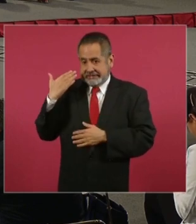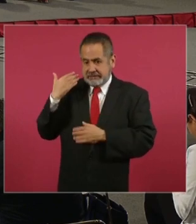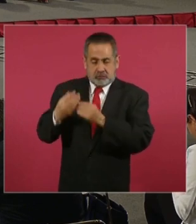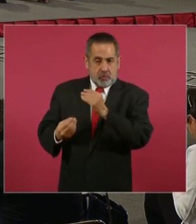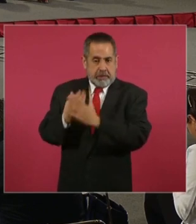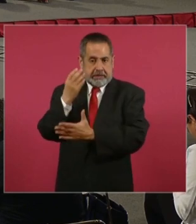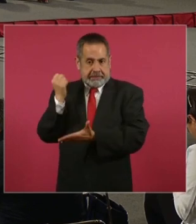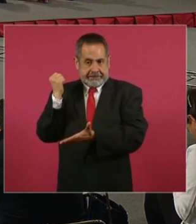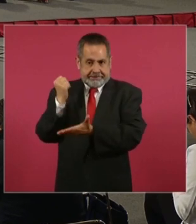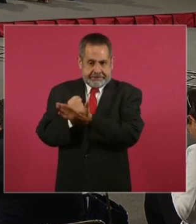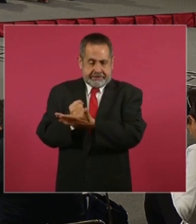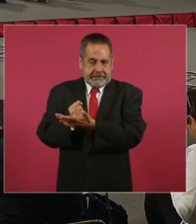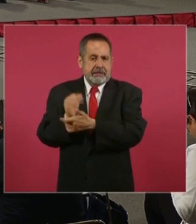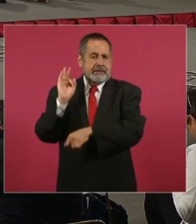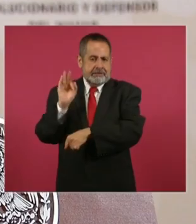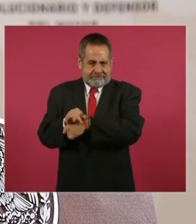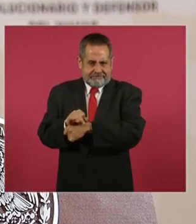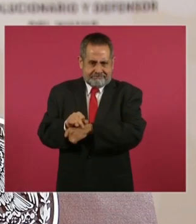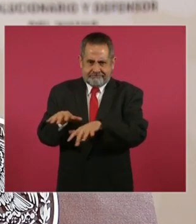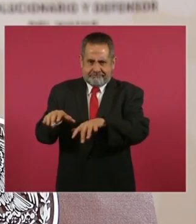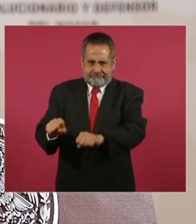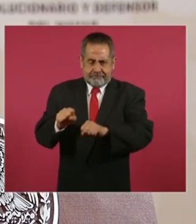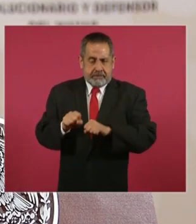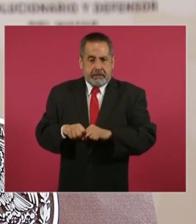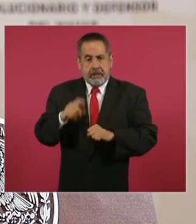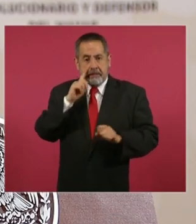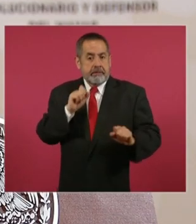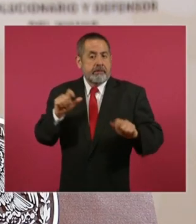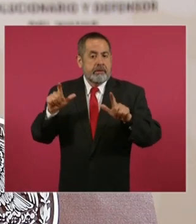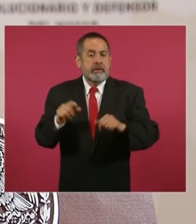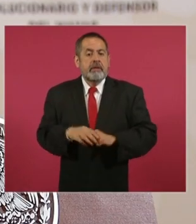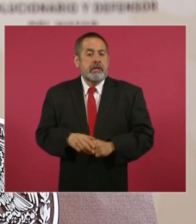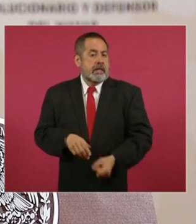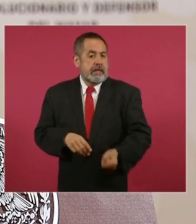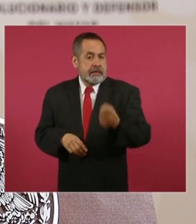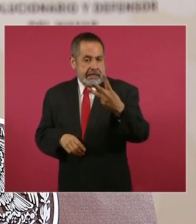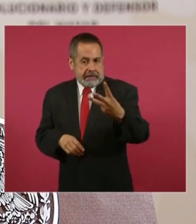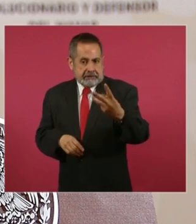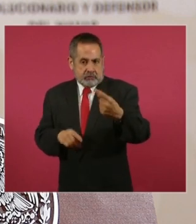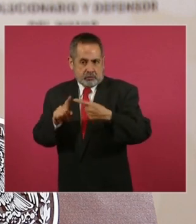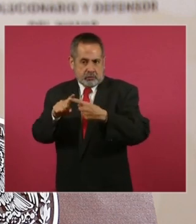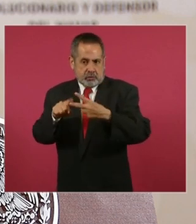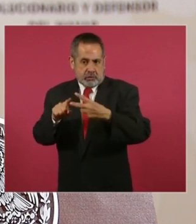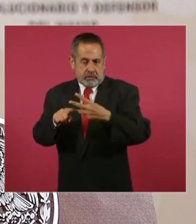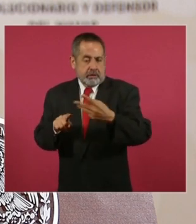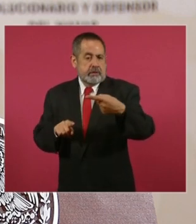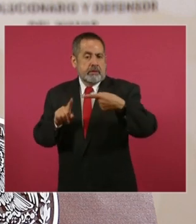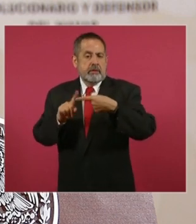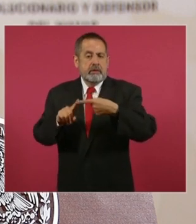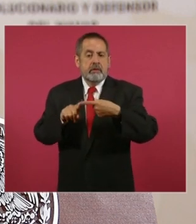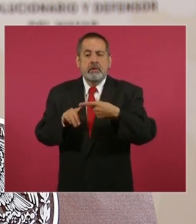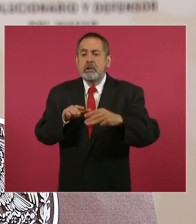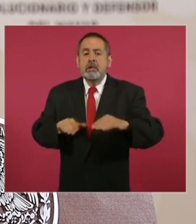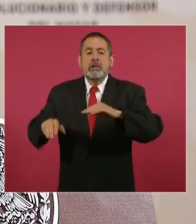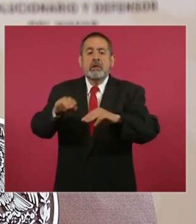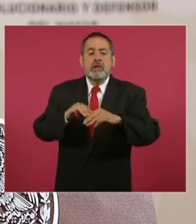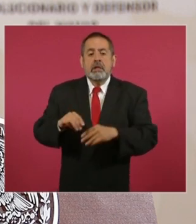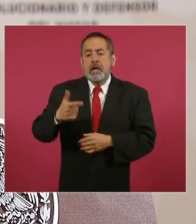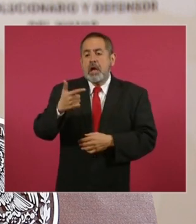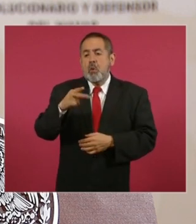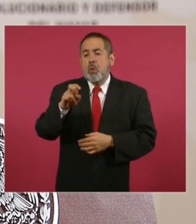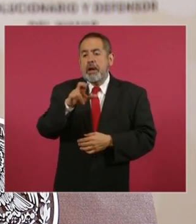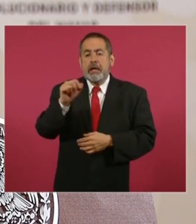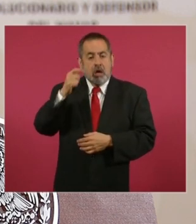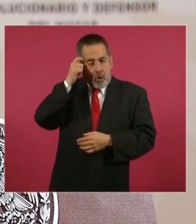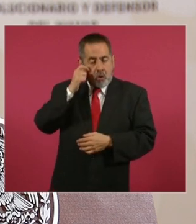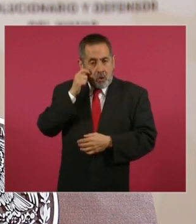creación. Voy a tener en la pantalla la presentación de tres emblemáticas. La primera es la Sierra de Tecuán y Guerrero.